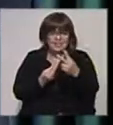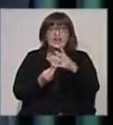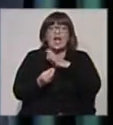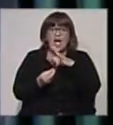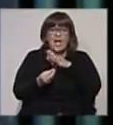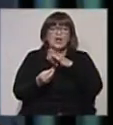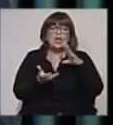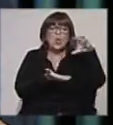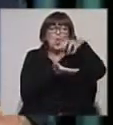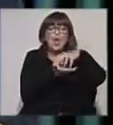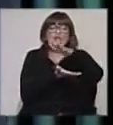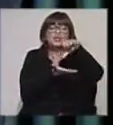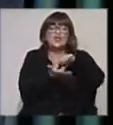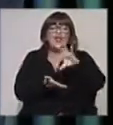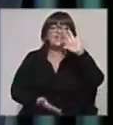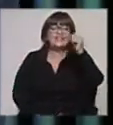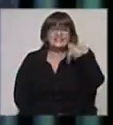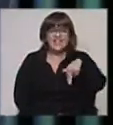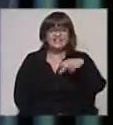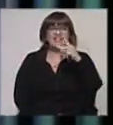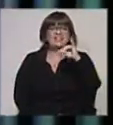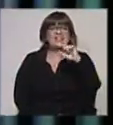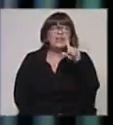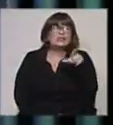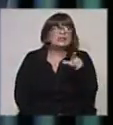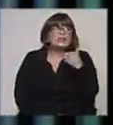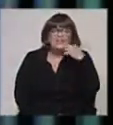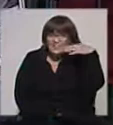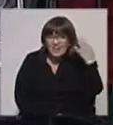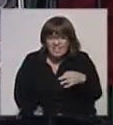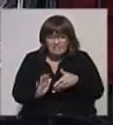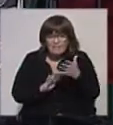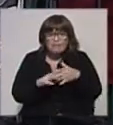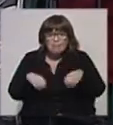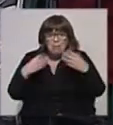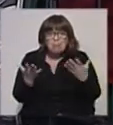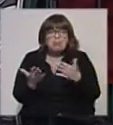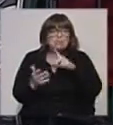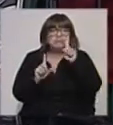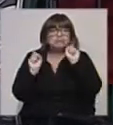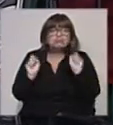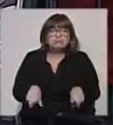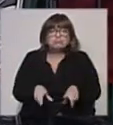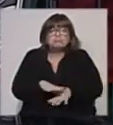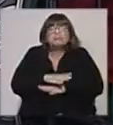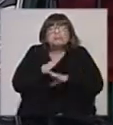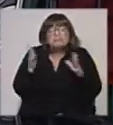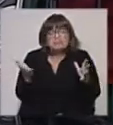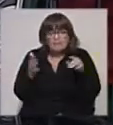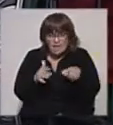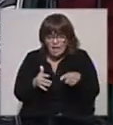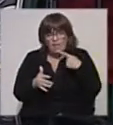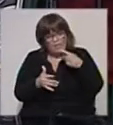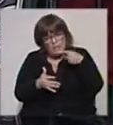San Diego. La verdad que es una incógnita qué va a pasar con eso. Pero bueno, él sigue